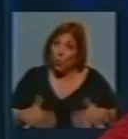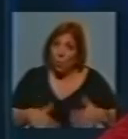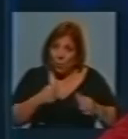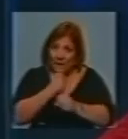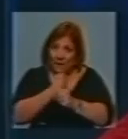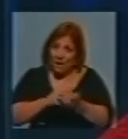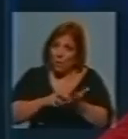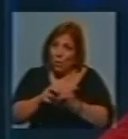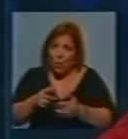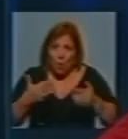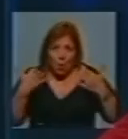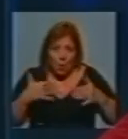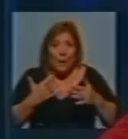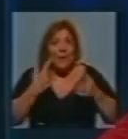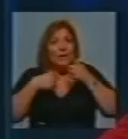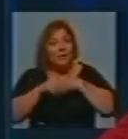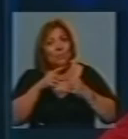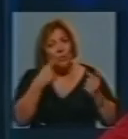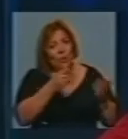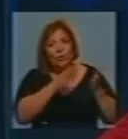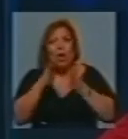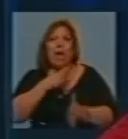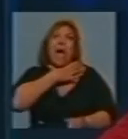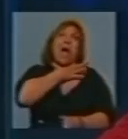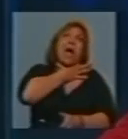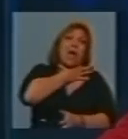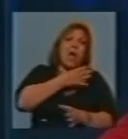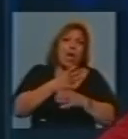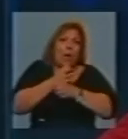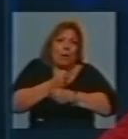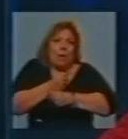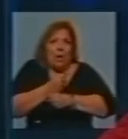muy rotundo, ¿verdad? Por otra parte, tampoco hay ahogamiento o